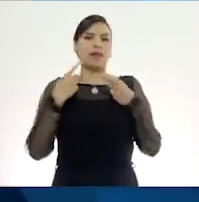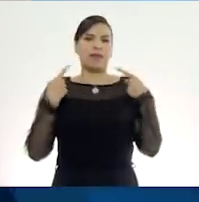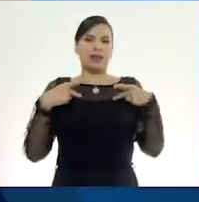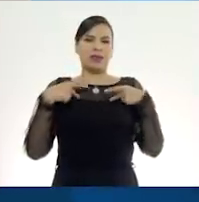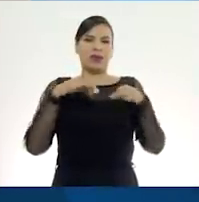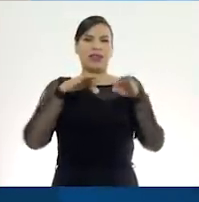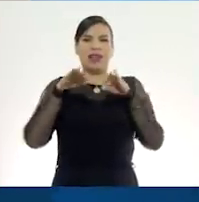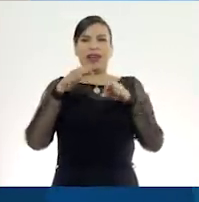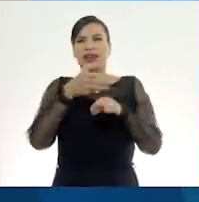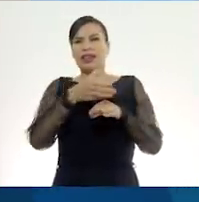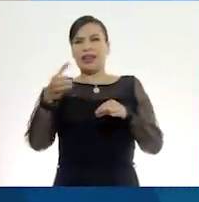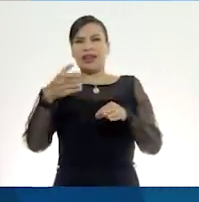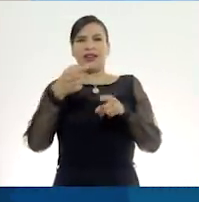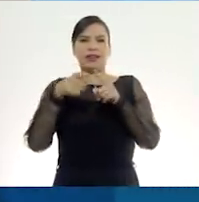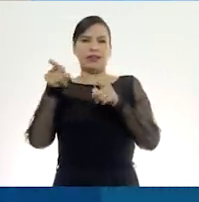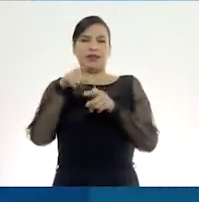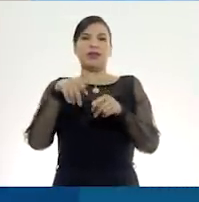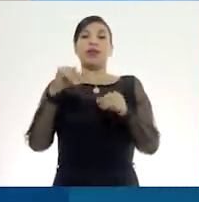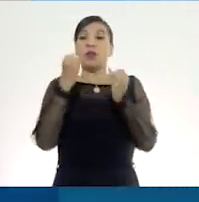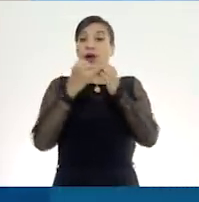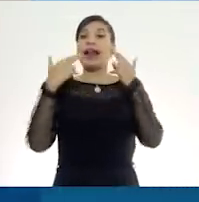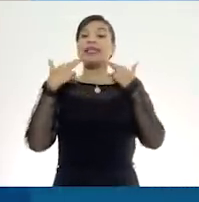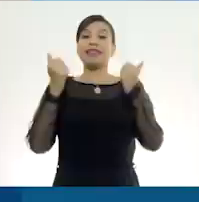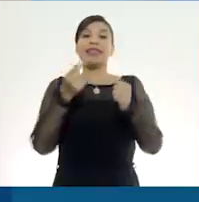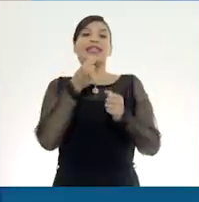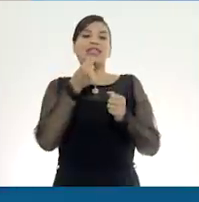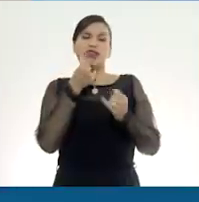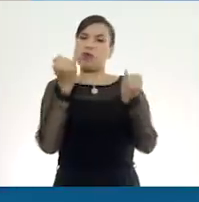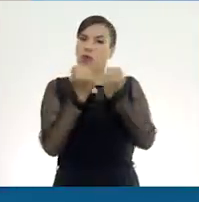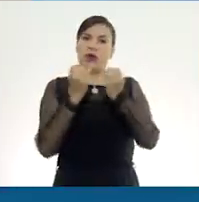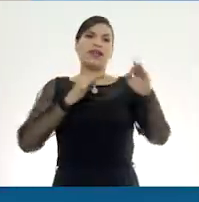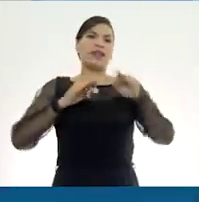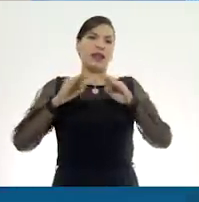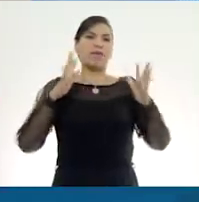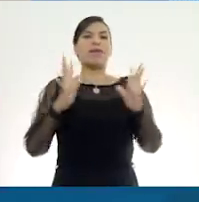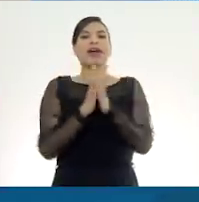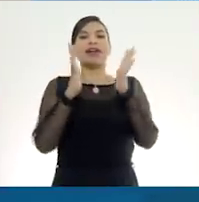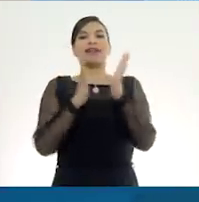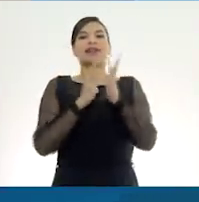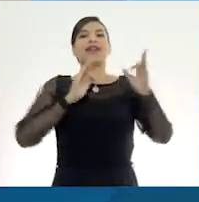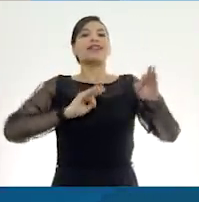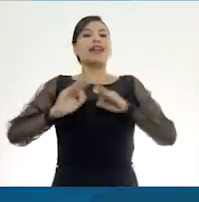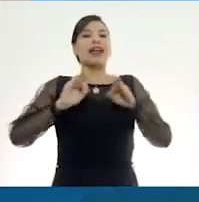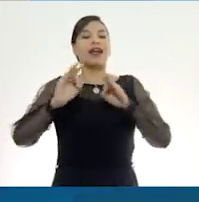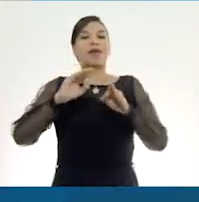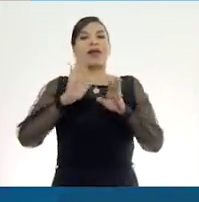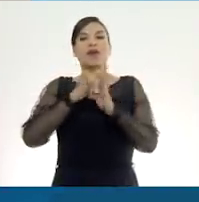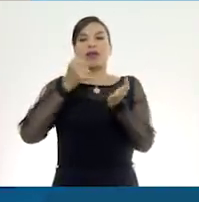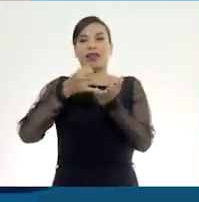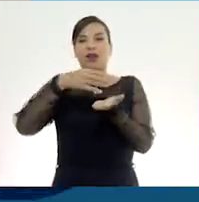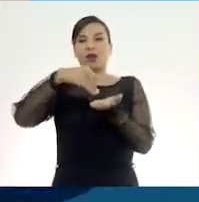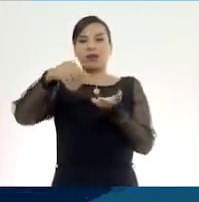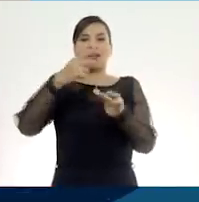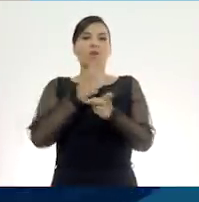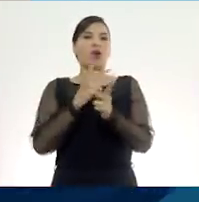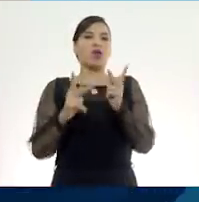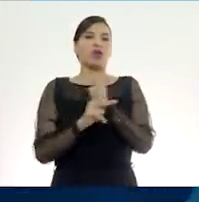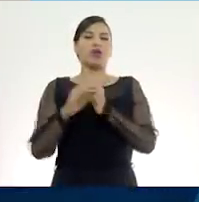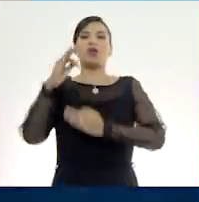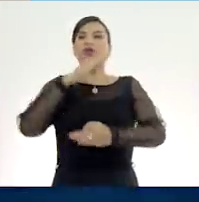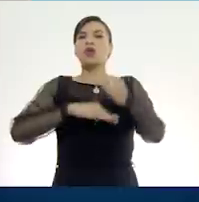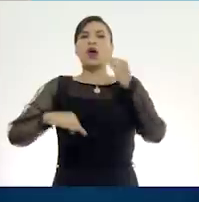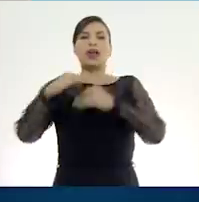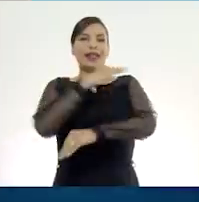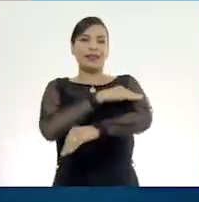jornaleros. Recordemos que en esas haciendas también los niños trabajaban y participaban en las labores, en la cosecha de productos y todas